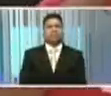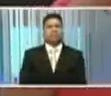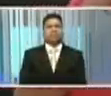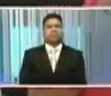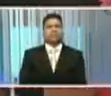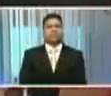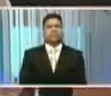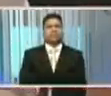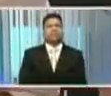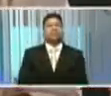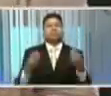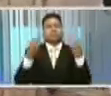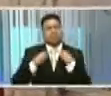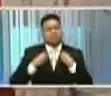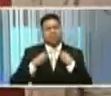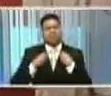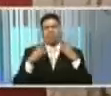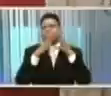¡Que viva también!